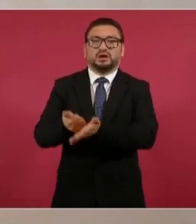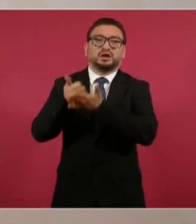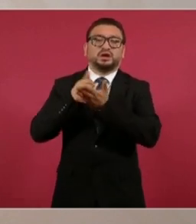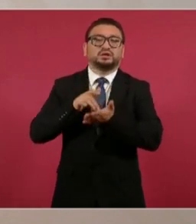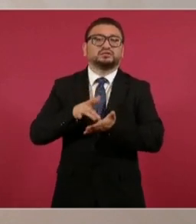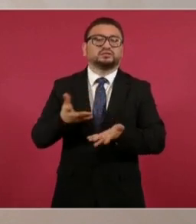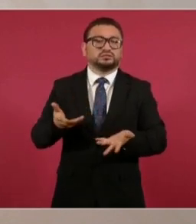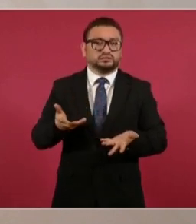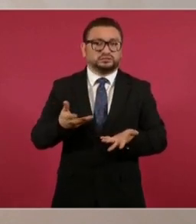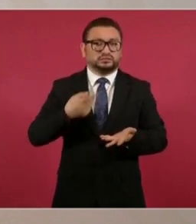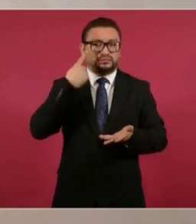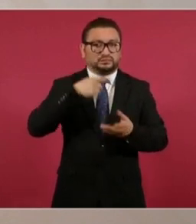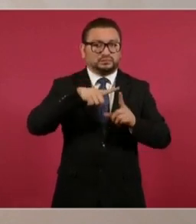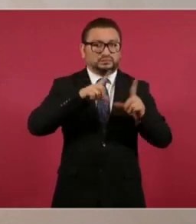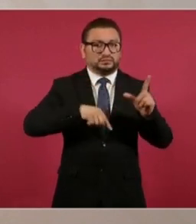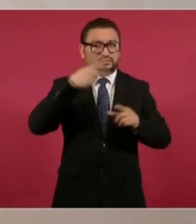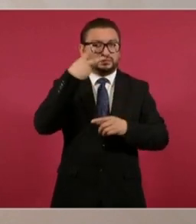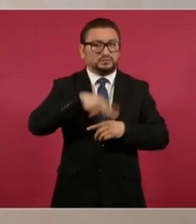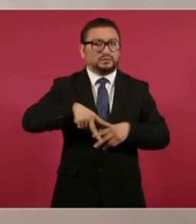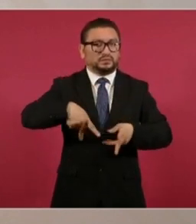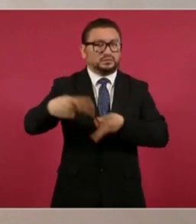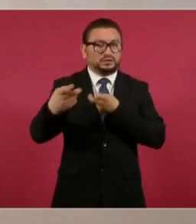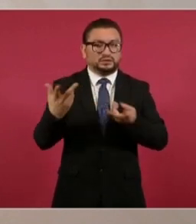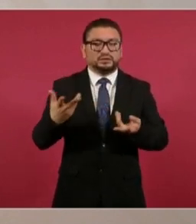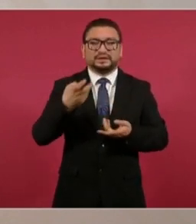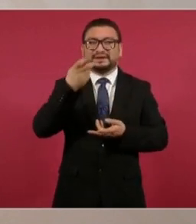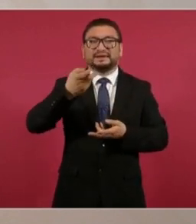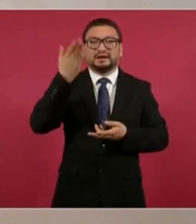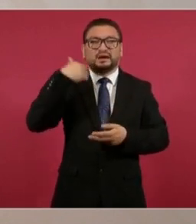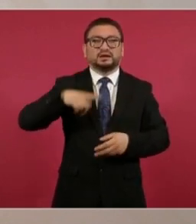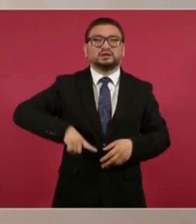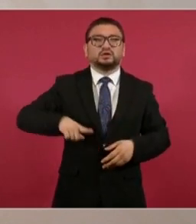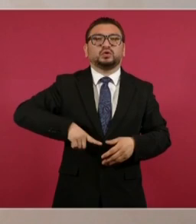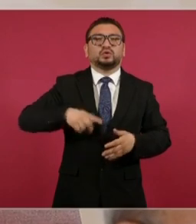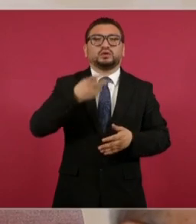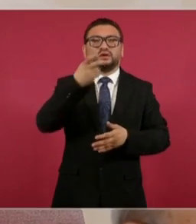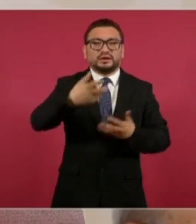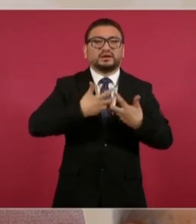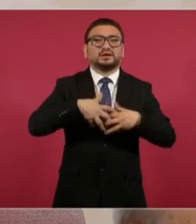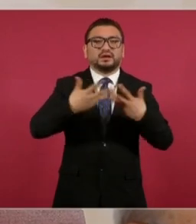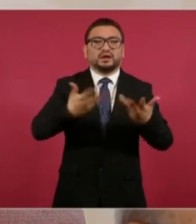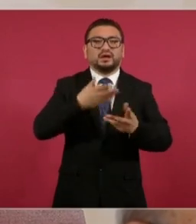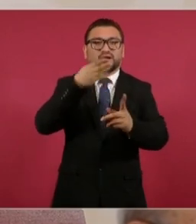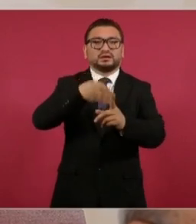que saquear a México Esa era la función